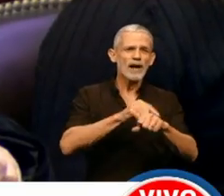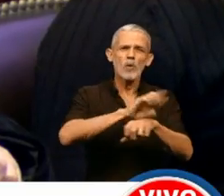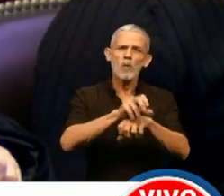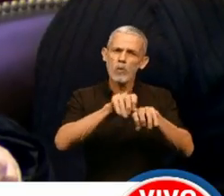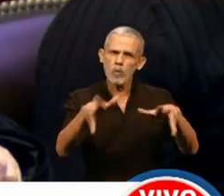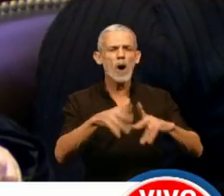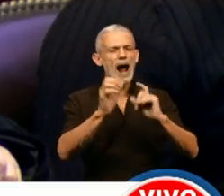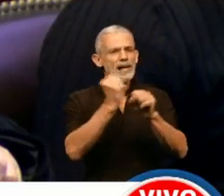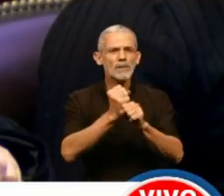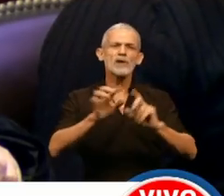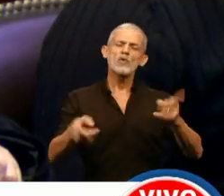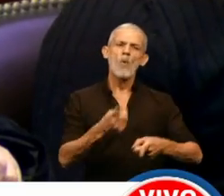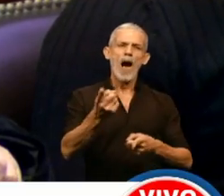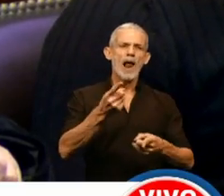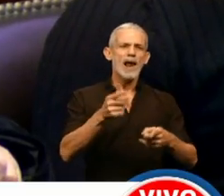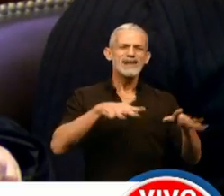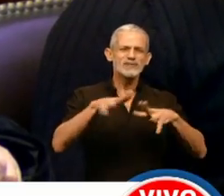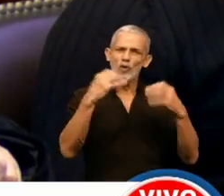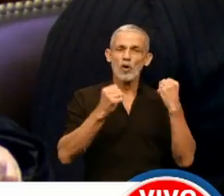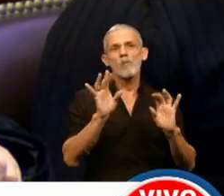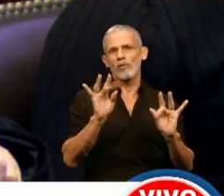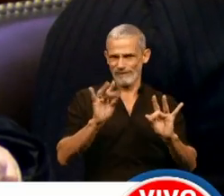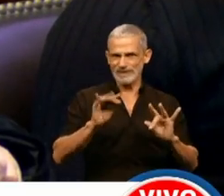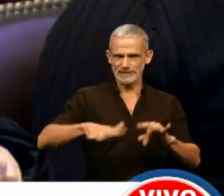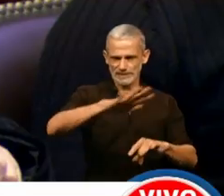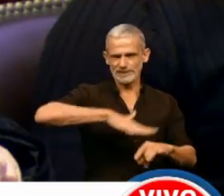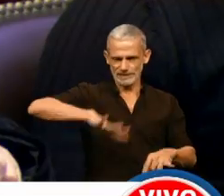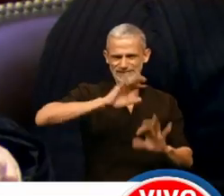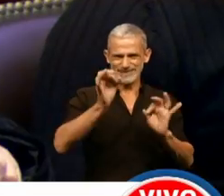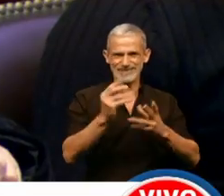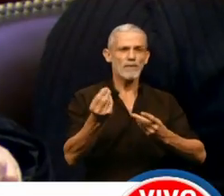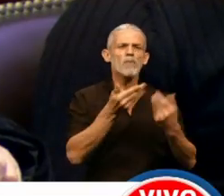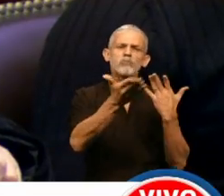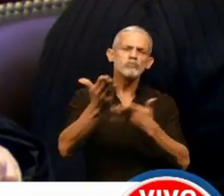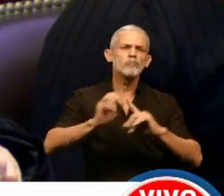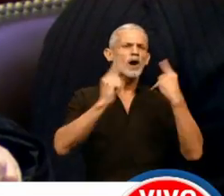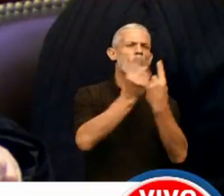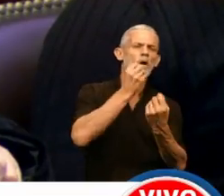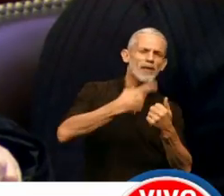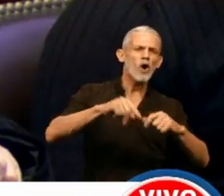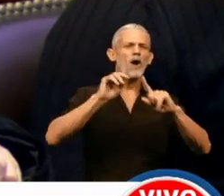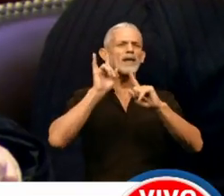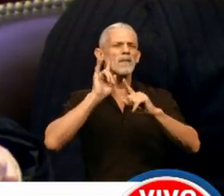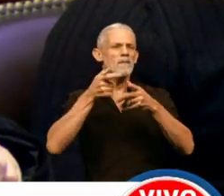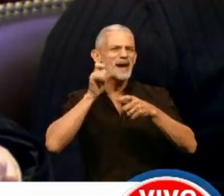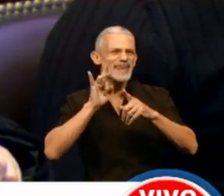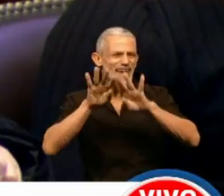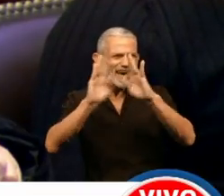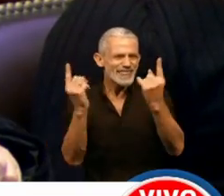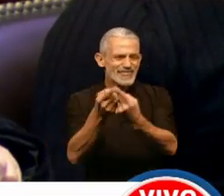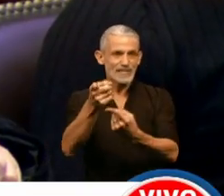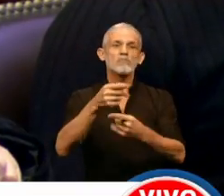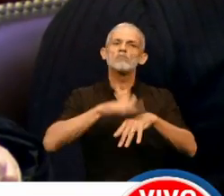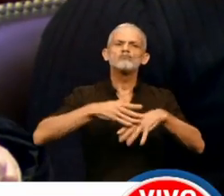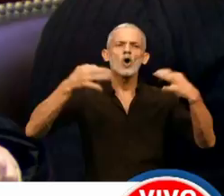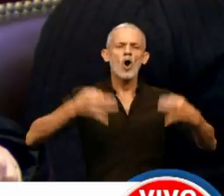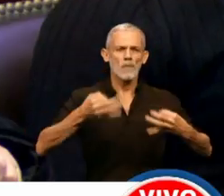donde la situación económica es muy difícil para muchos que beneficia a comedores merenderos donde hay un verdadero compromiso